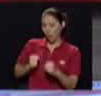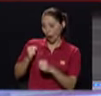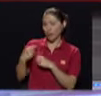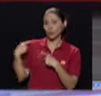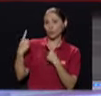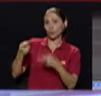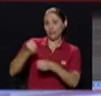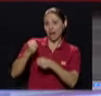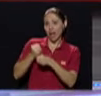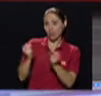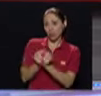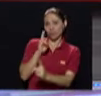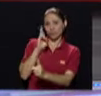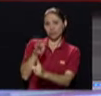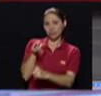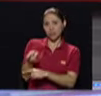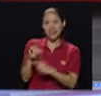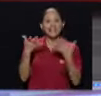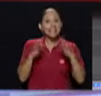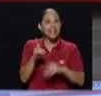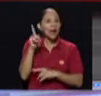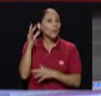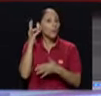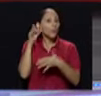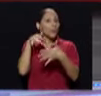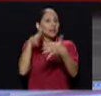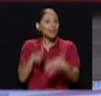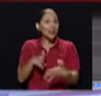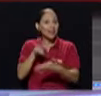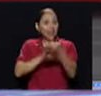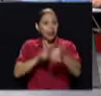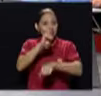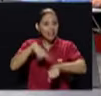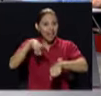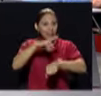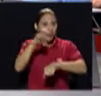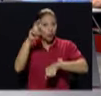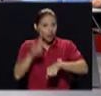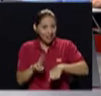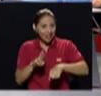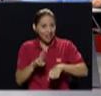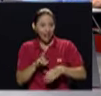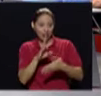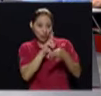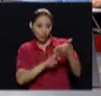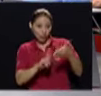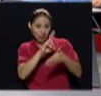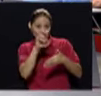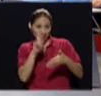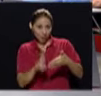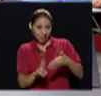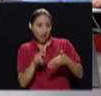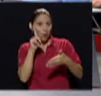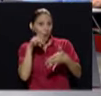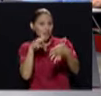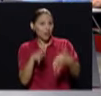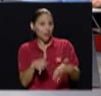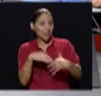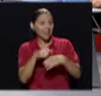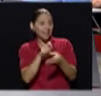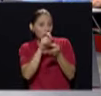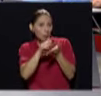trabajando con el volcán y ya tenemos una estudiante de la Universidad de Costa Rica haciendo tesis con ese volcán. Entonces, ahí va, ¿no?